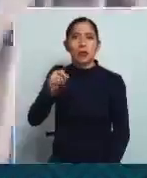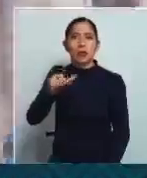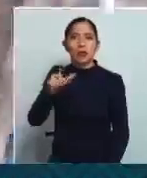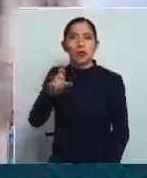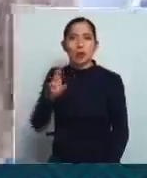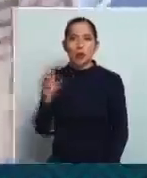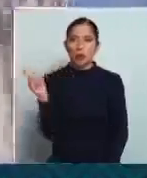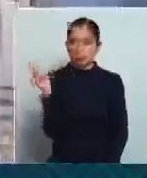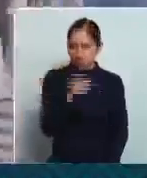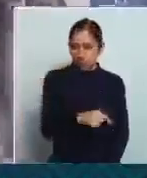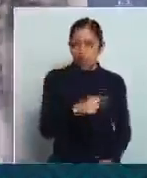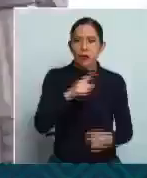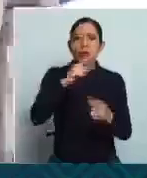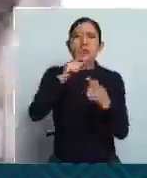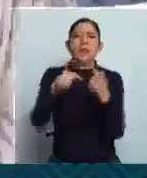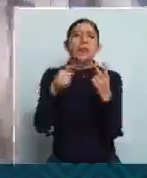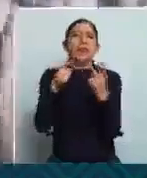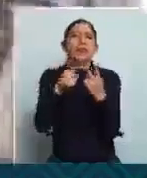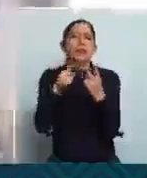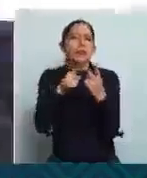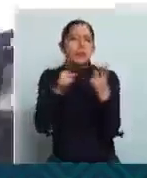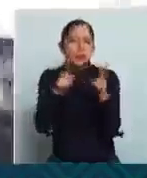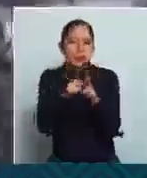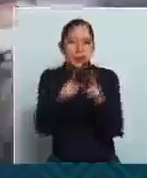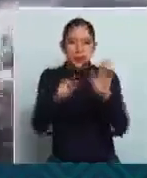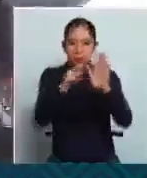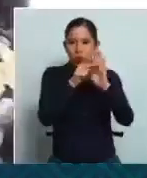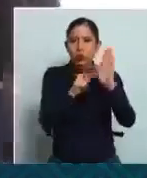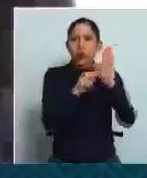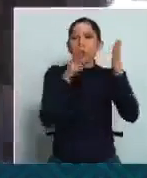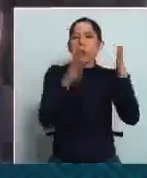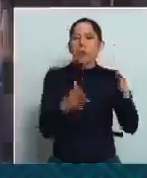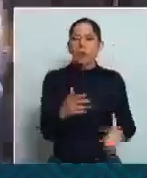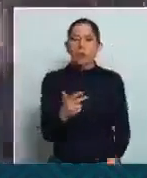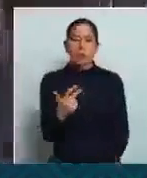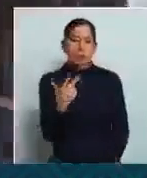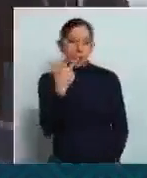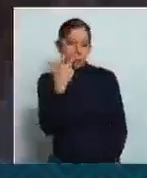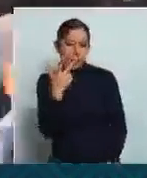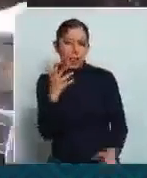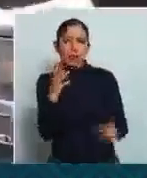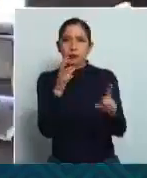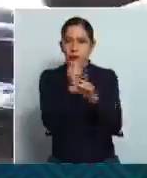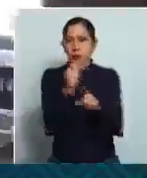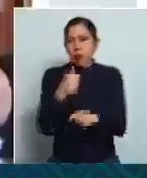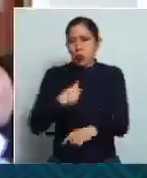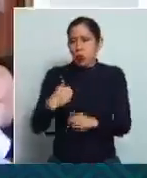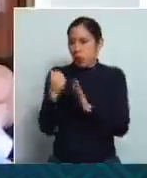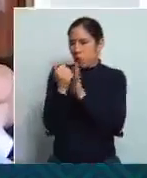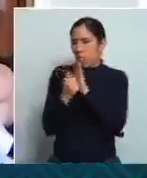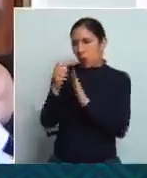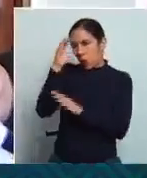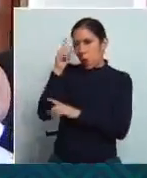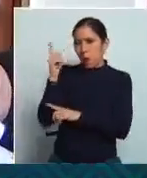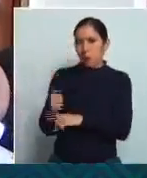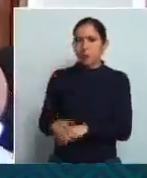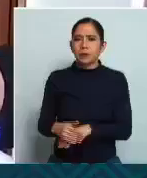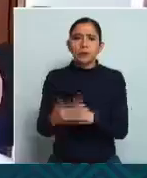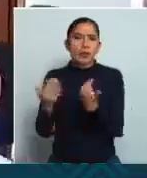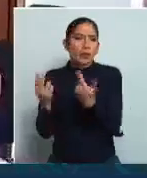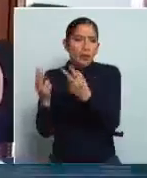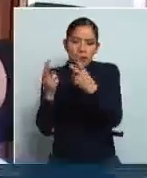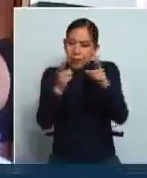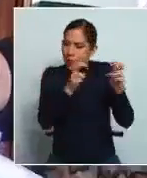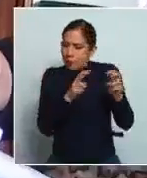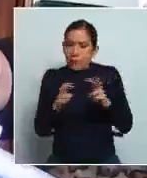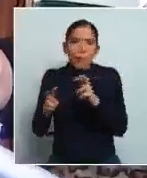y la notario. Son los tres aprendices, más mi cliente. Yo estoy de abogado del señor Ramiro Radre. Eso se está investigando, ¿no? Eso es